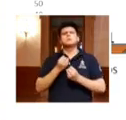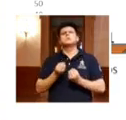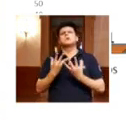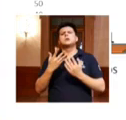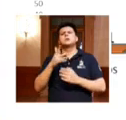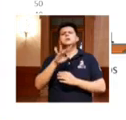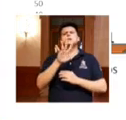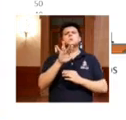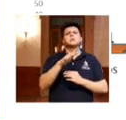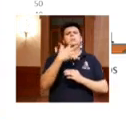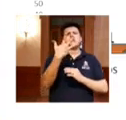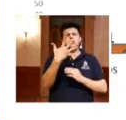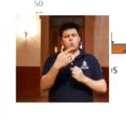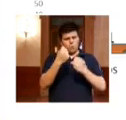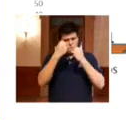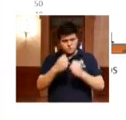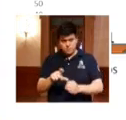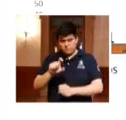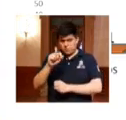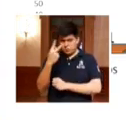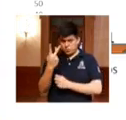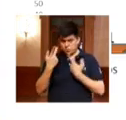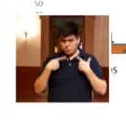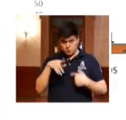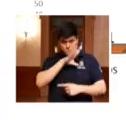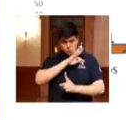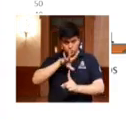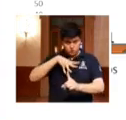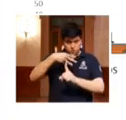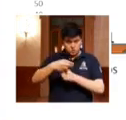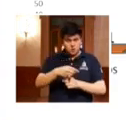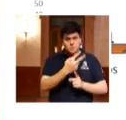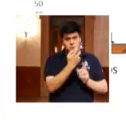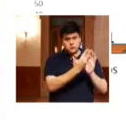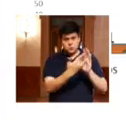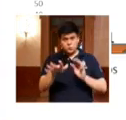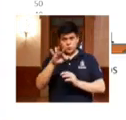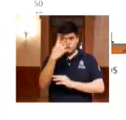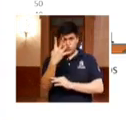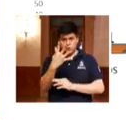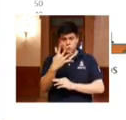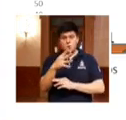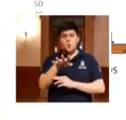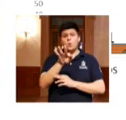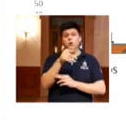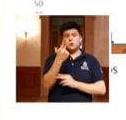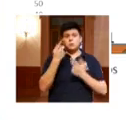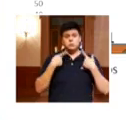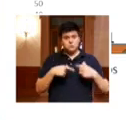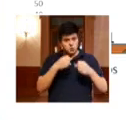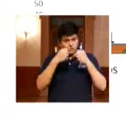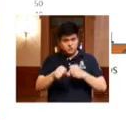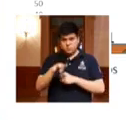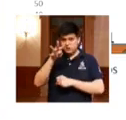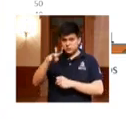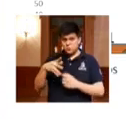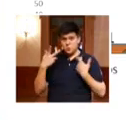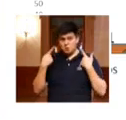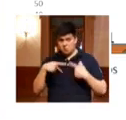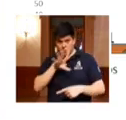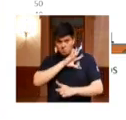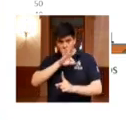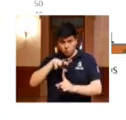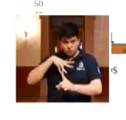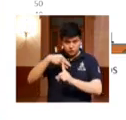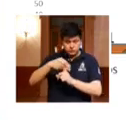confirmados y 22 casos sospechosos. En el de 25 a 44, 41 confirmados, 19 sospechosos. Y